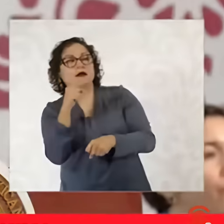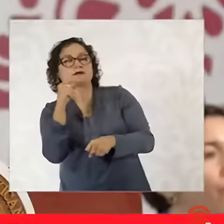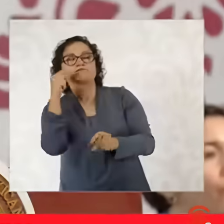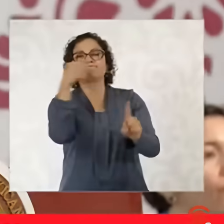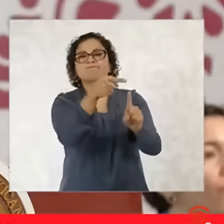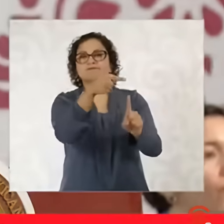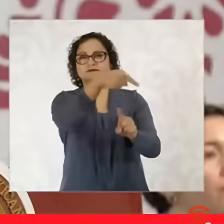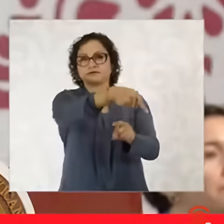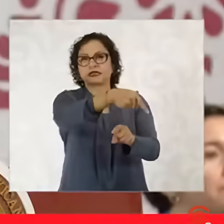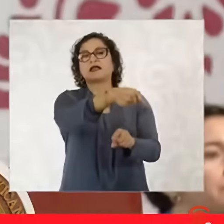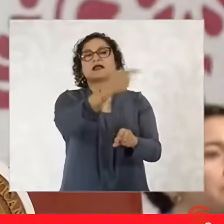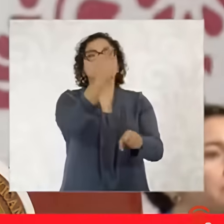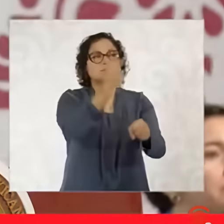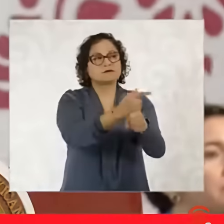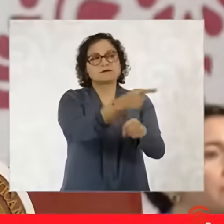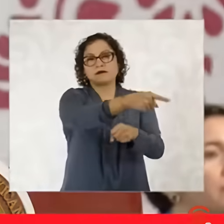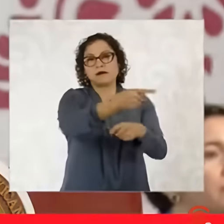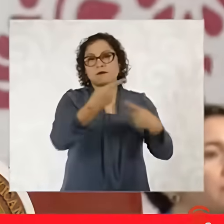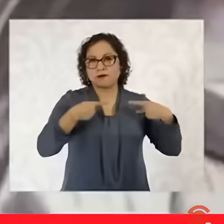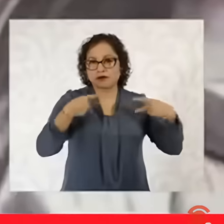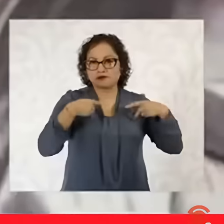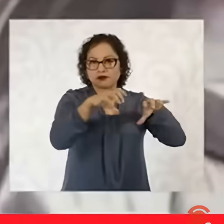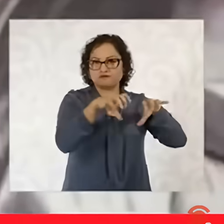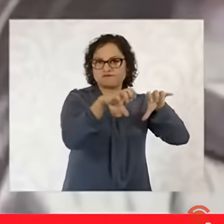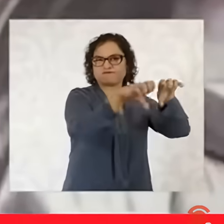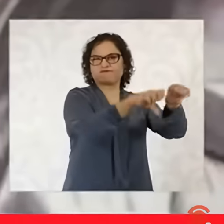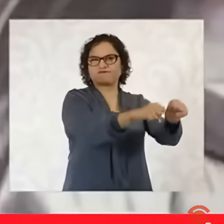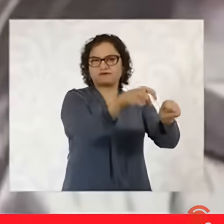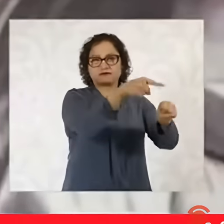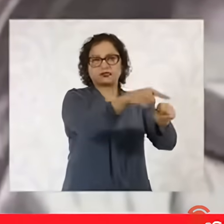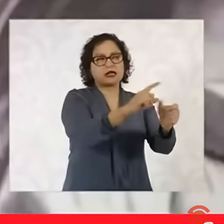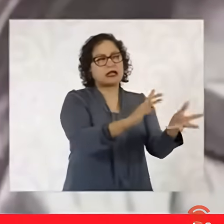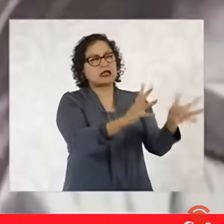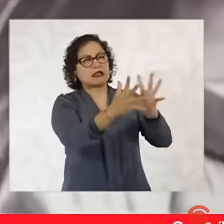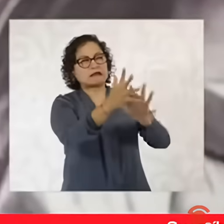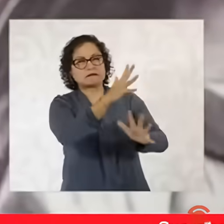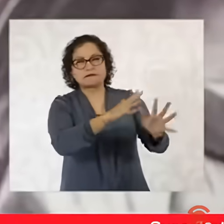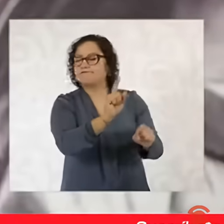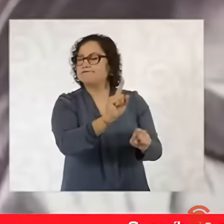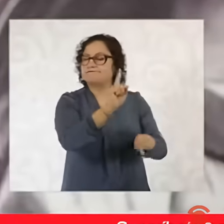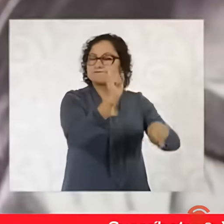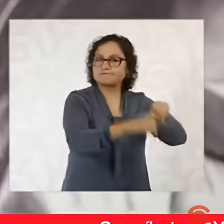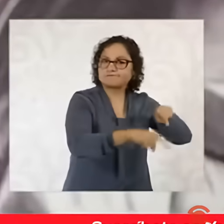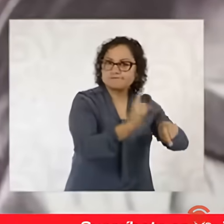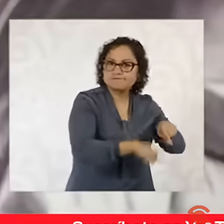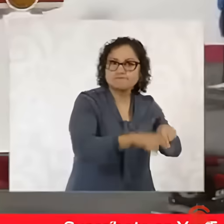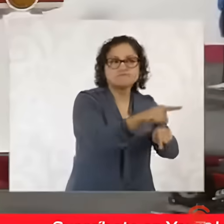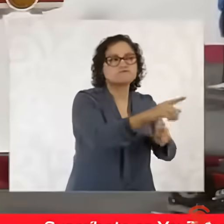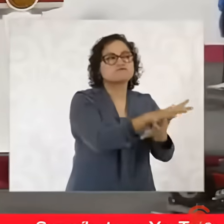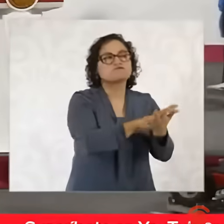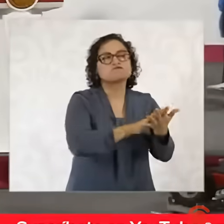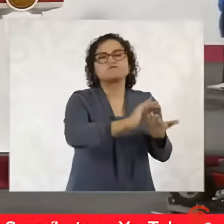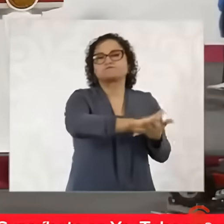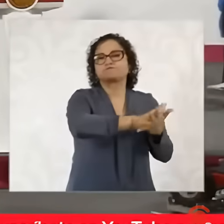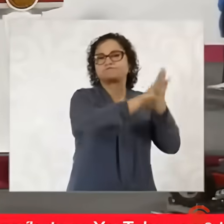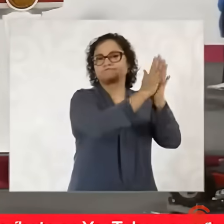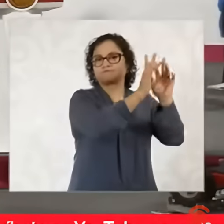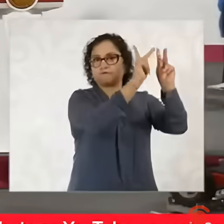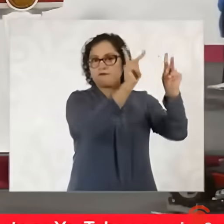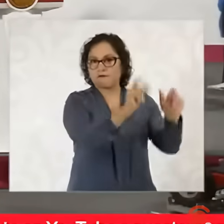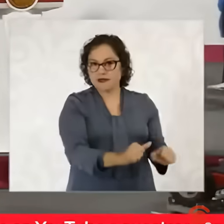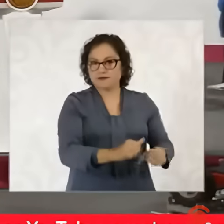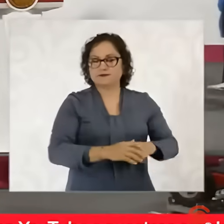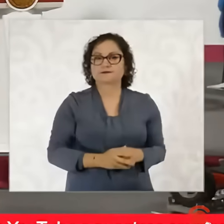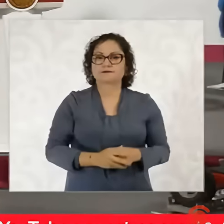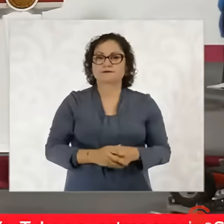para identificar y detener a los principales generadores de violencia, contribuyendo a restablecer la paz. En representación del Gabinete